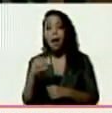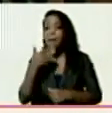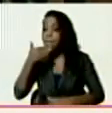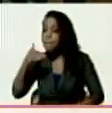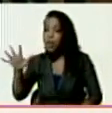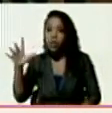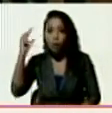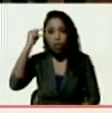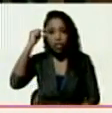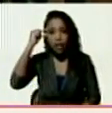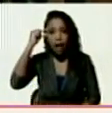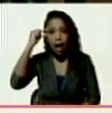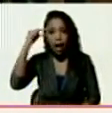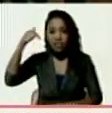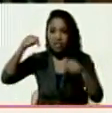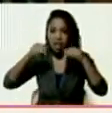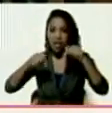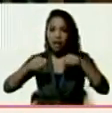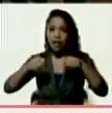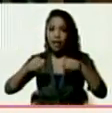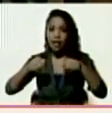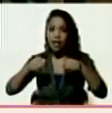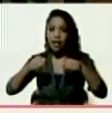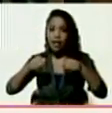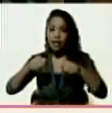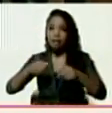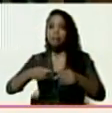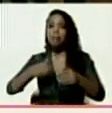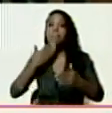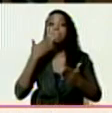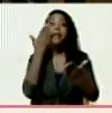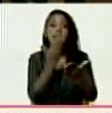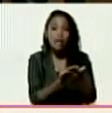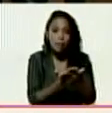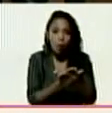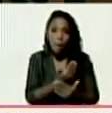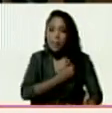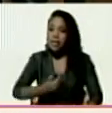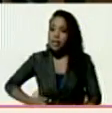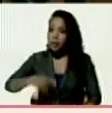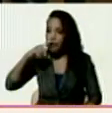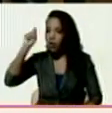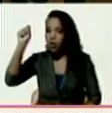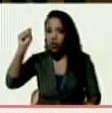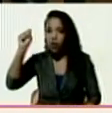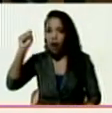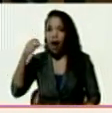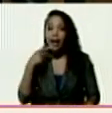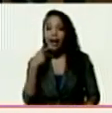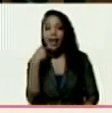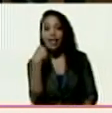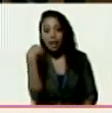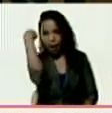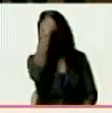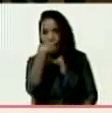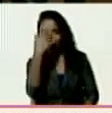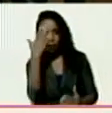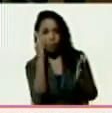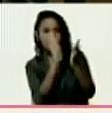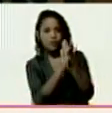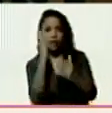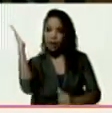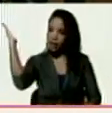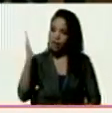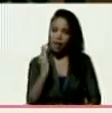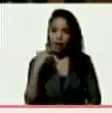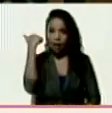próximos días, desde aquí, le exigimos a Nicolás Maduro, a que le dé la cara al Parlamento, a que venga y dé